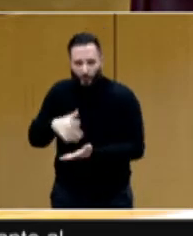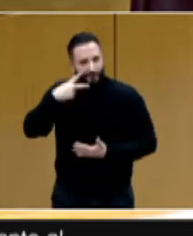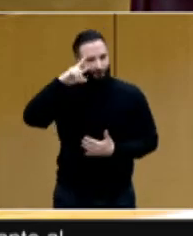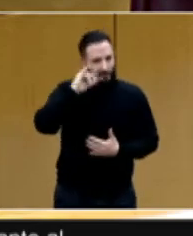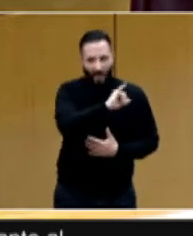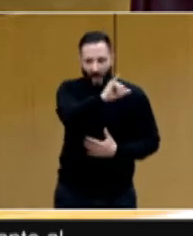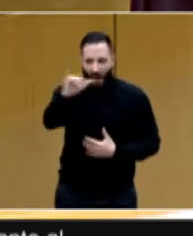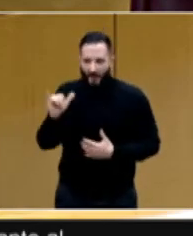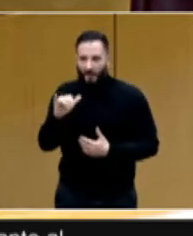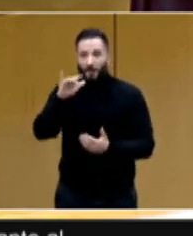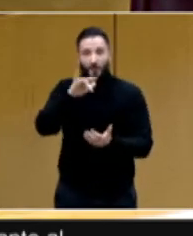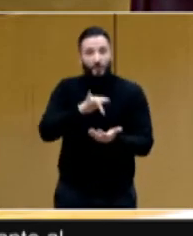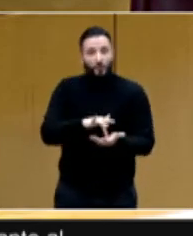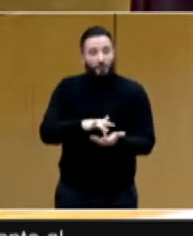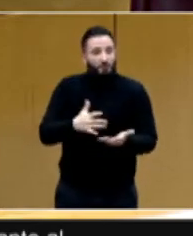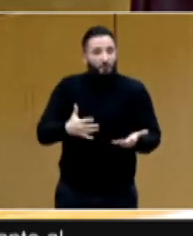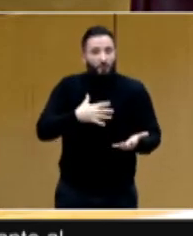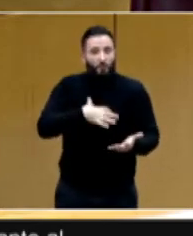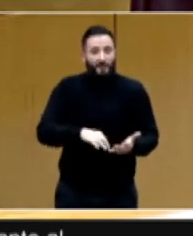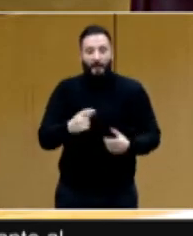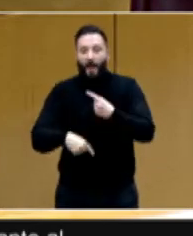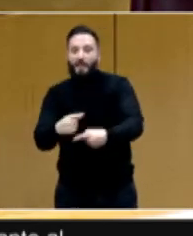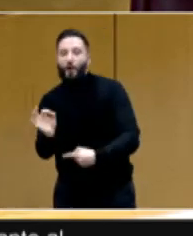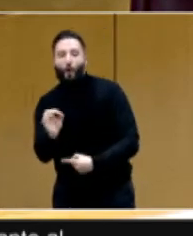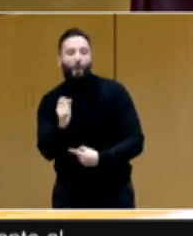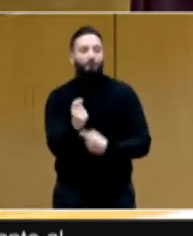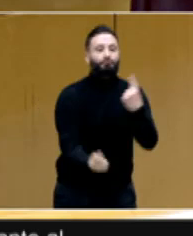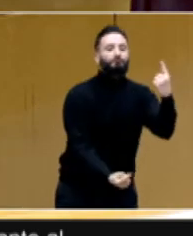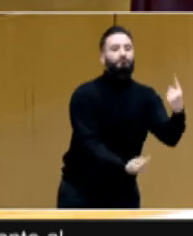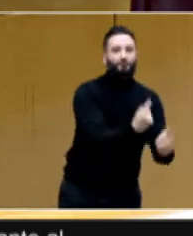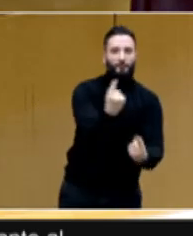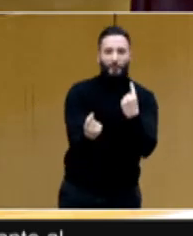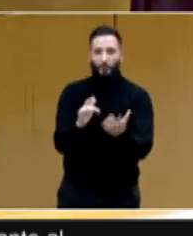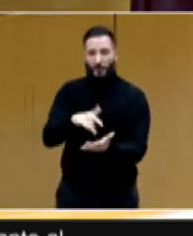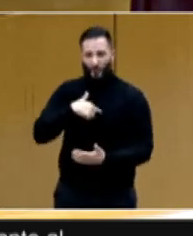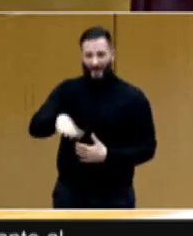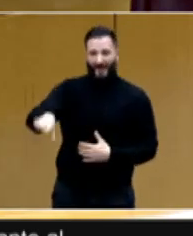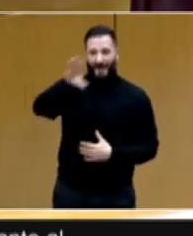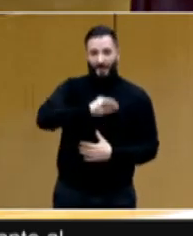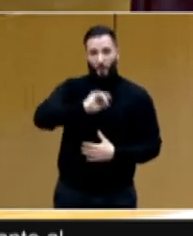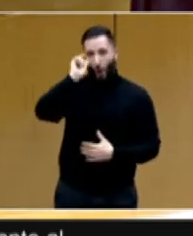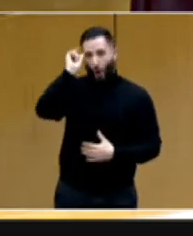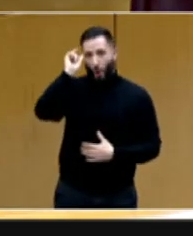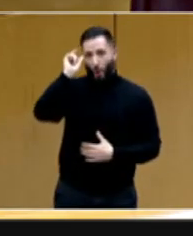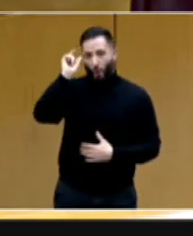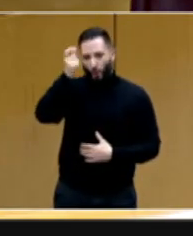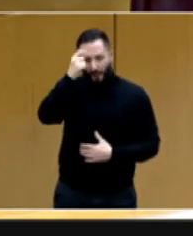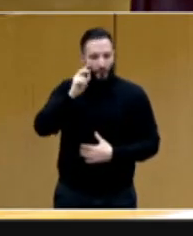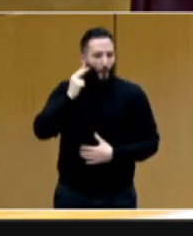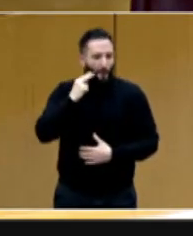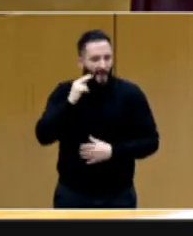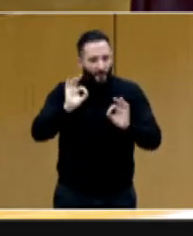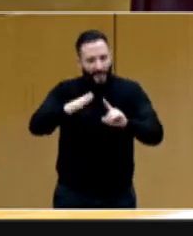si no a diario si con cierta frecuencia Entonces yo entiendo perfectamente y he tenido ese contacto con sobre todo con familias